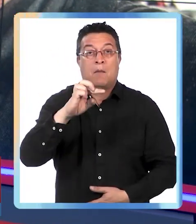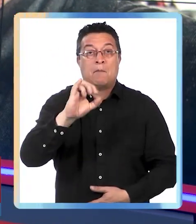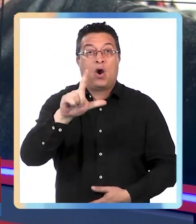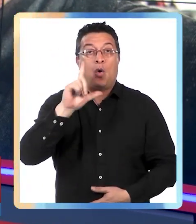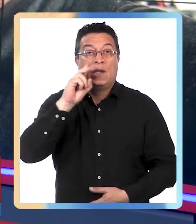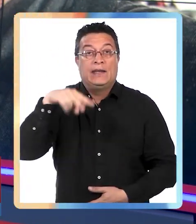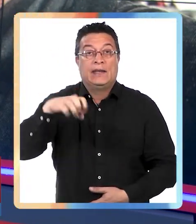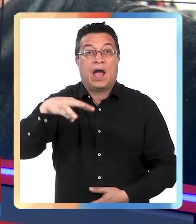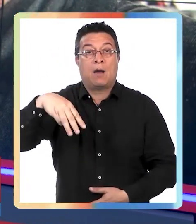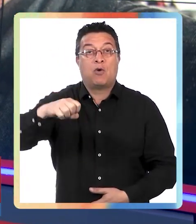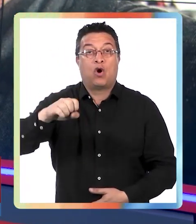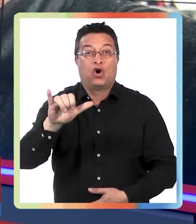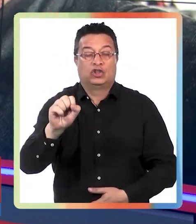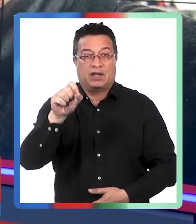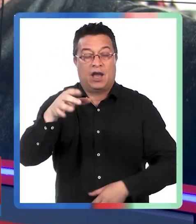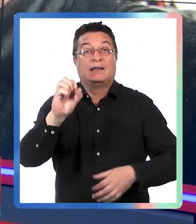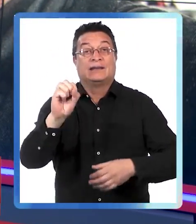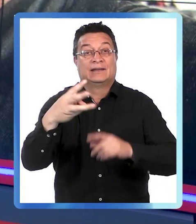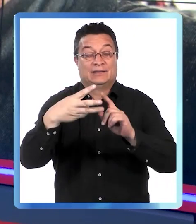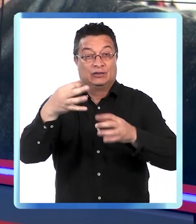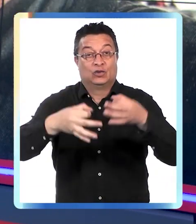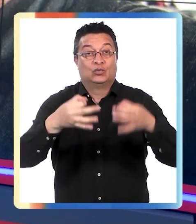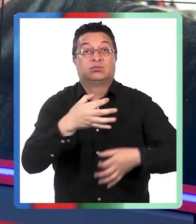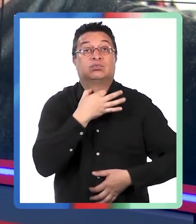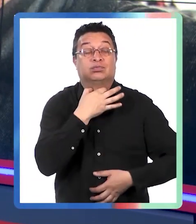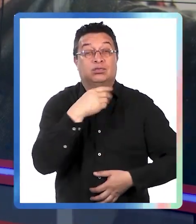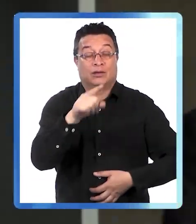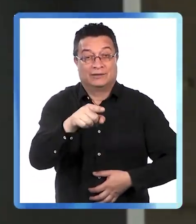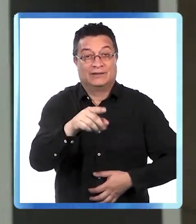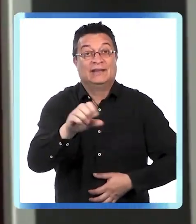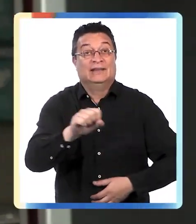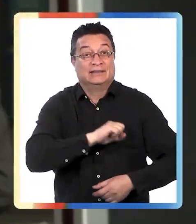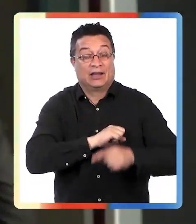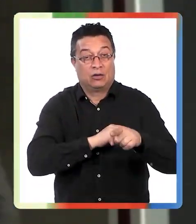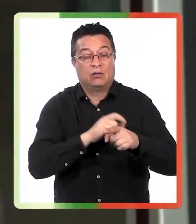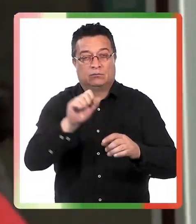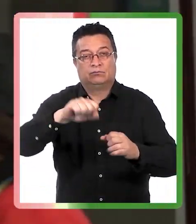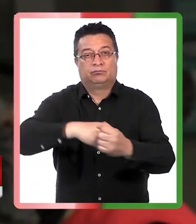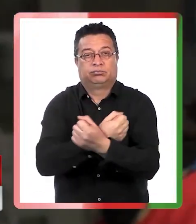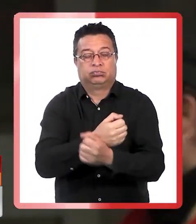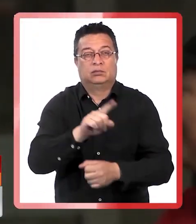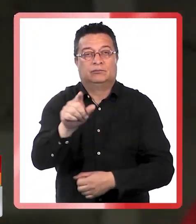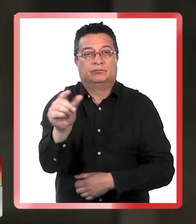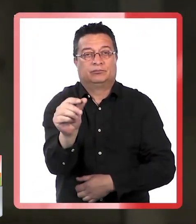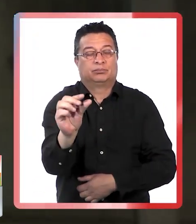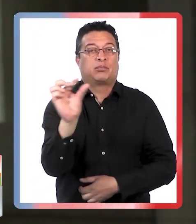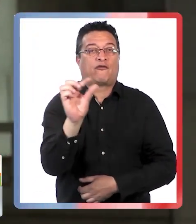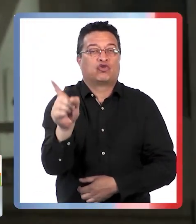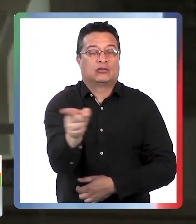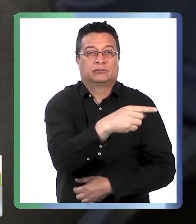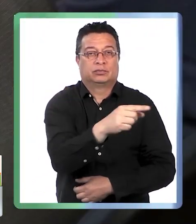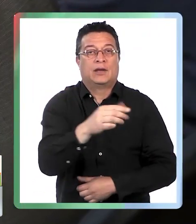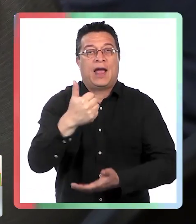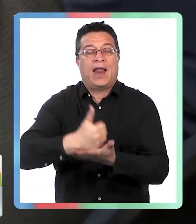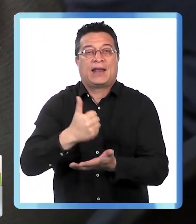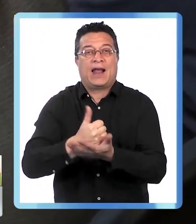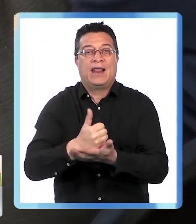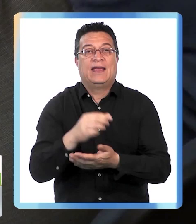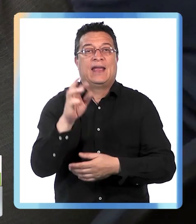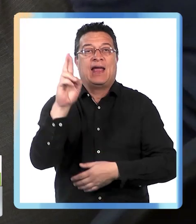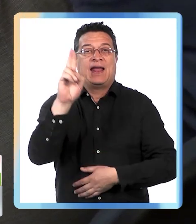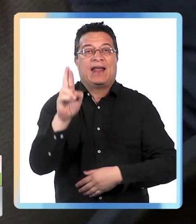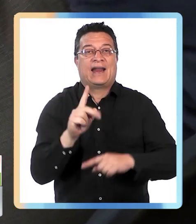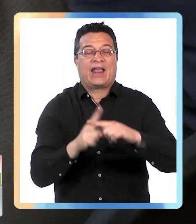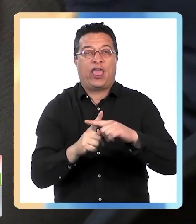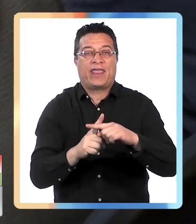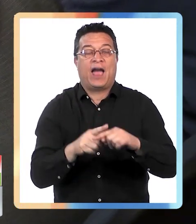Paulina Moya, jueza del tercer juzgado de garantía de Santiago, determinó la prisión preventiva como medida cautelar para el alcalde de Recoleta,